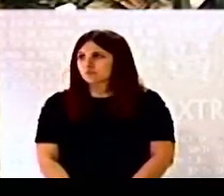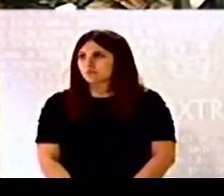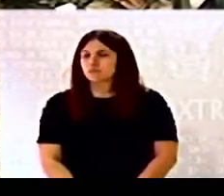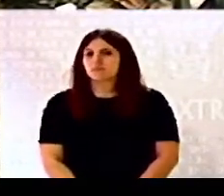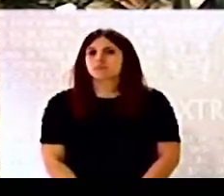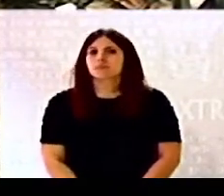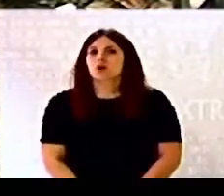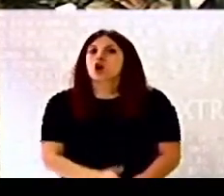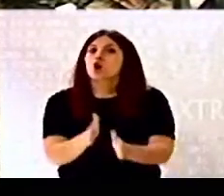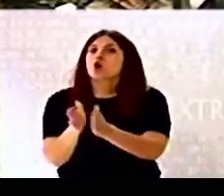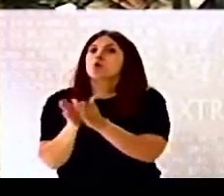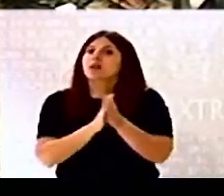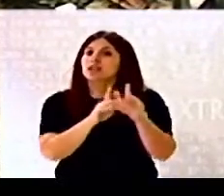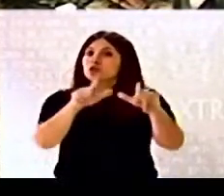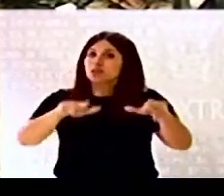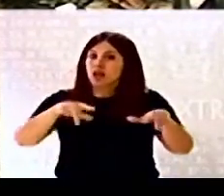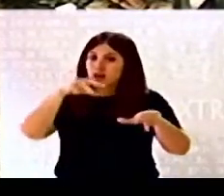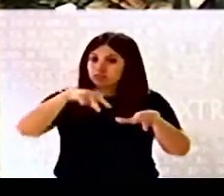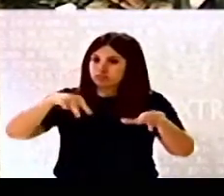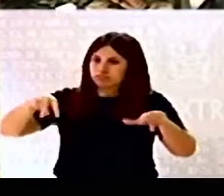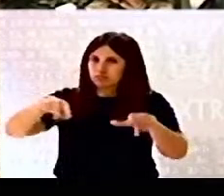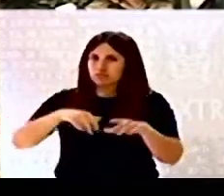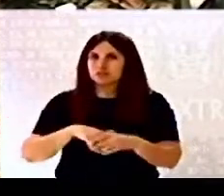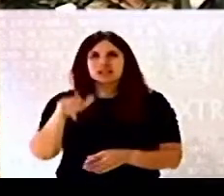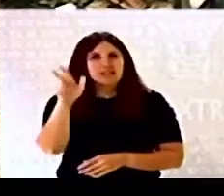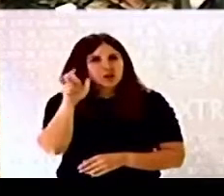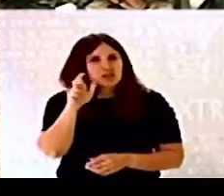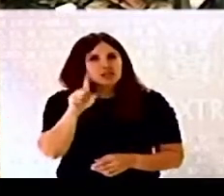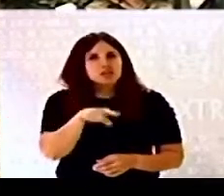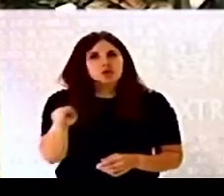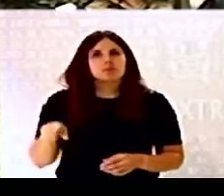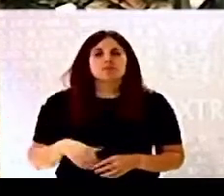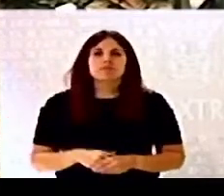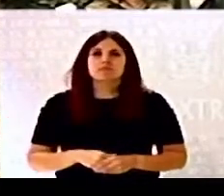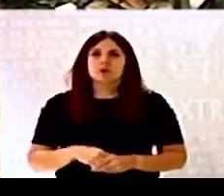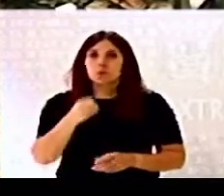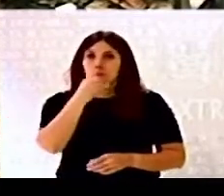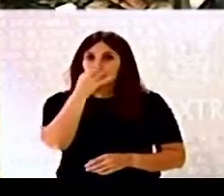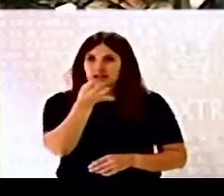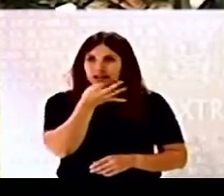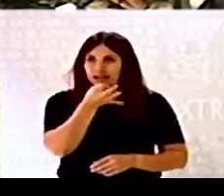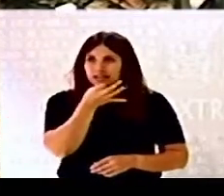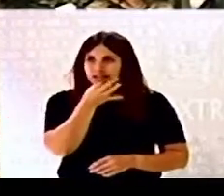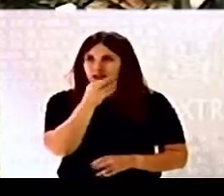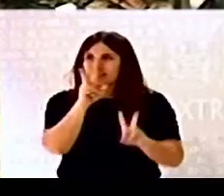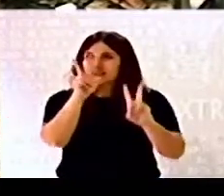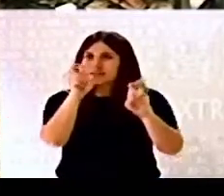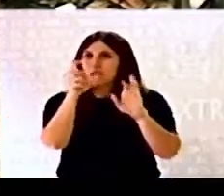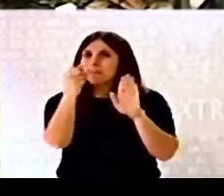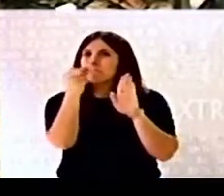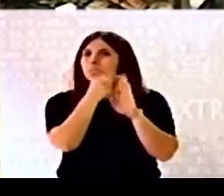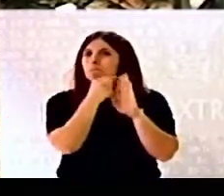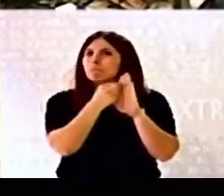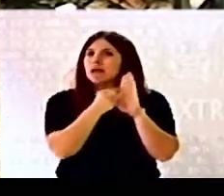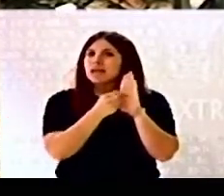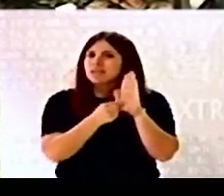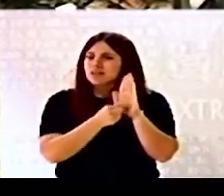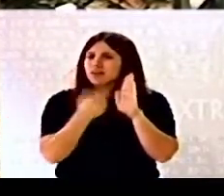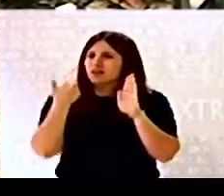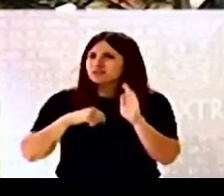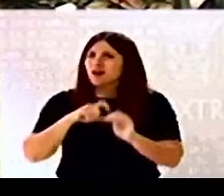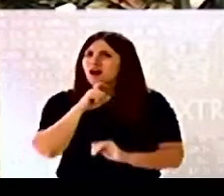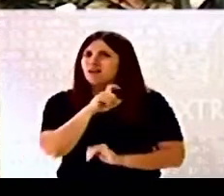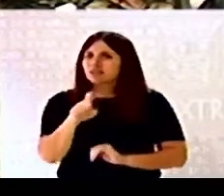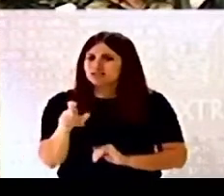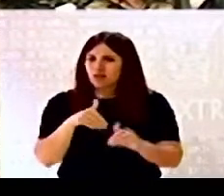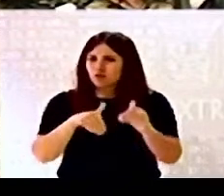Sí, buenas. Se oye, ¿no? Sí. Buenas tardes. Sobre las medidas que ha avanzado que se programan el